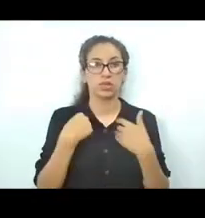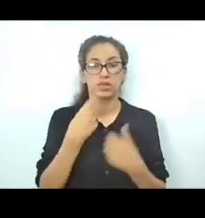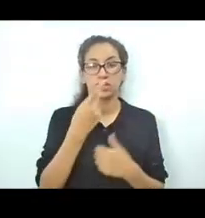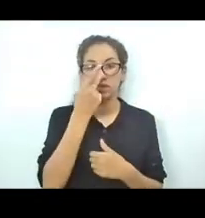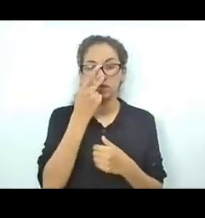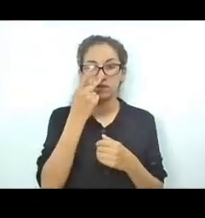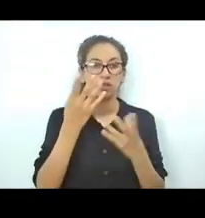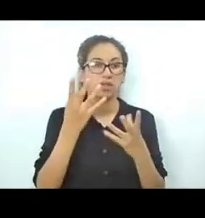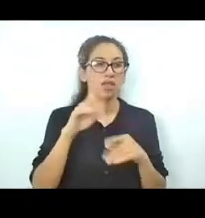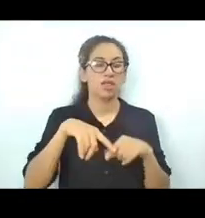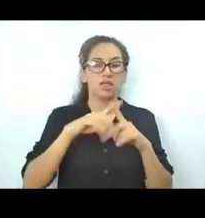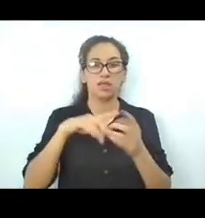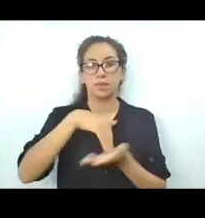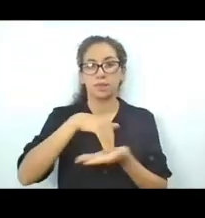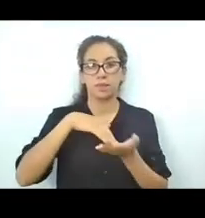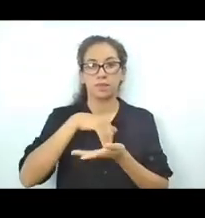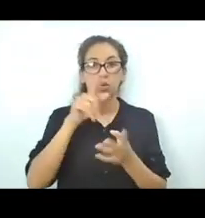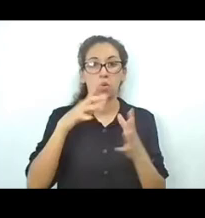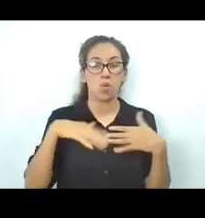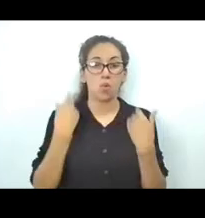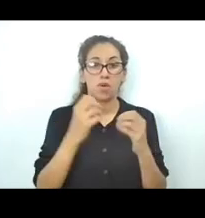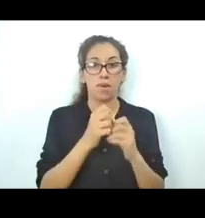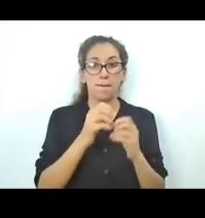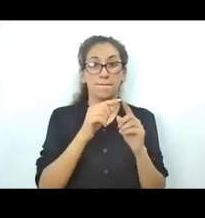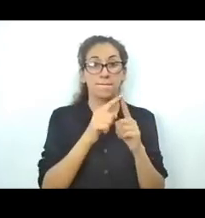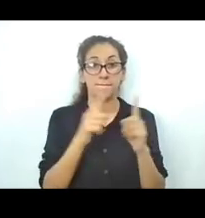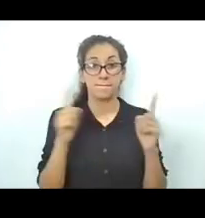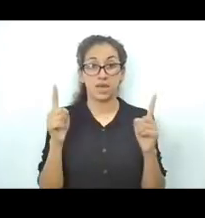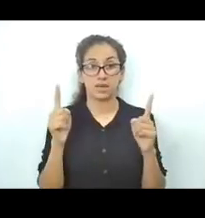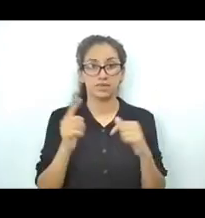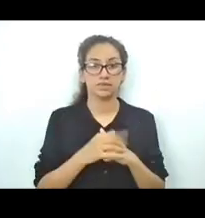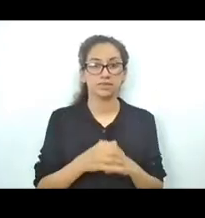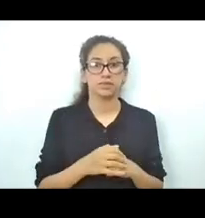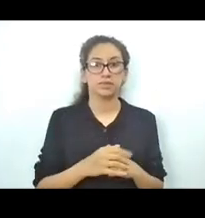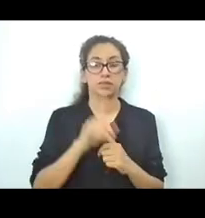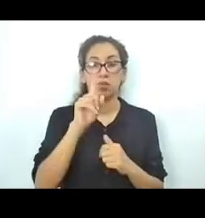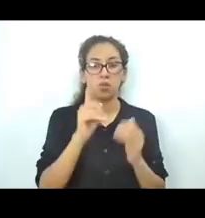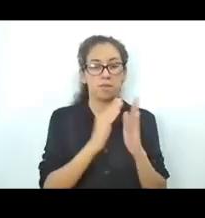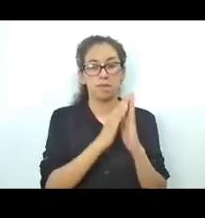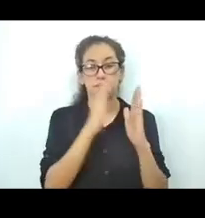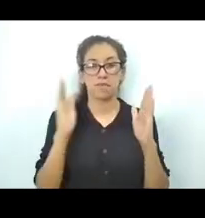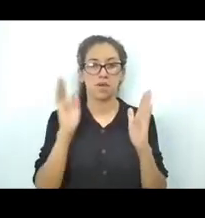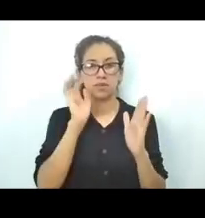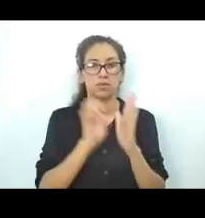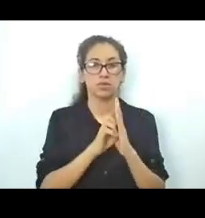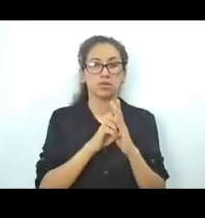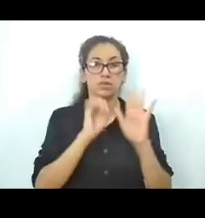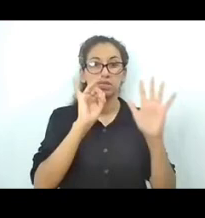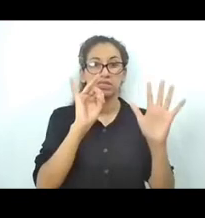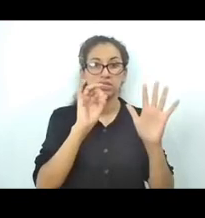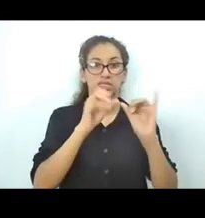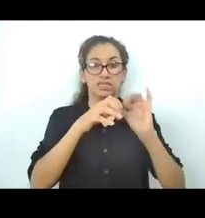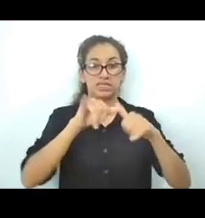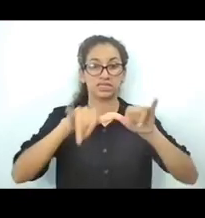uno puede alargar el pene flácido y uno supera los 7 centímetros en